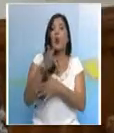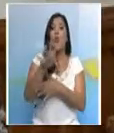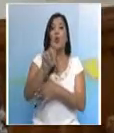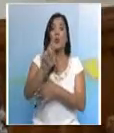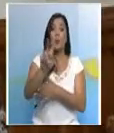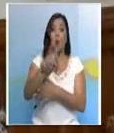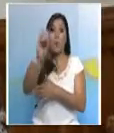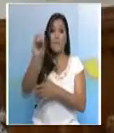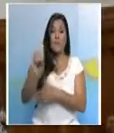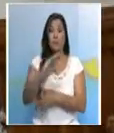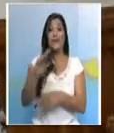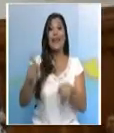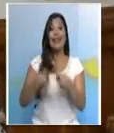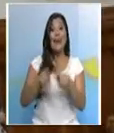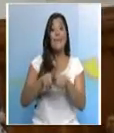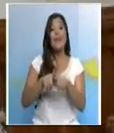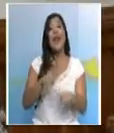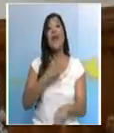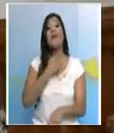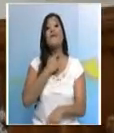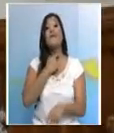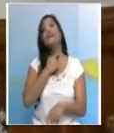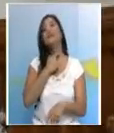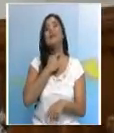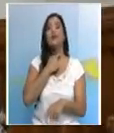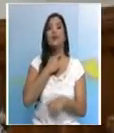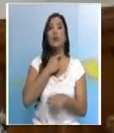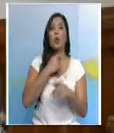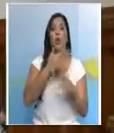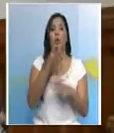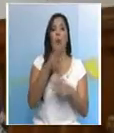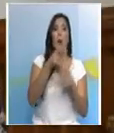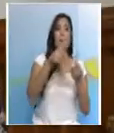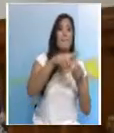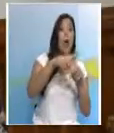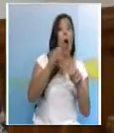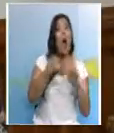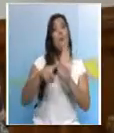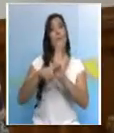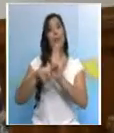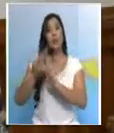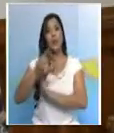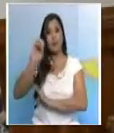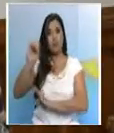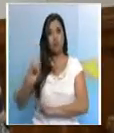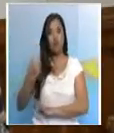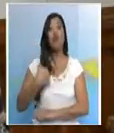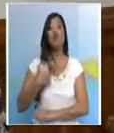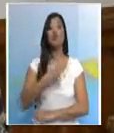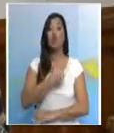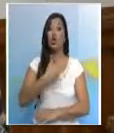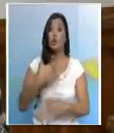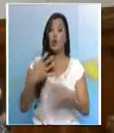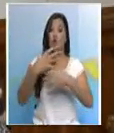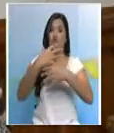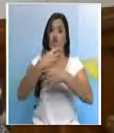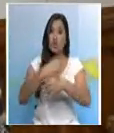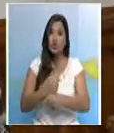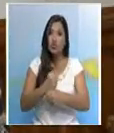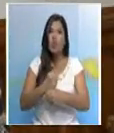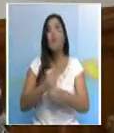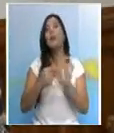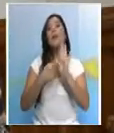4,2%, además la inflación se situaría en el más o menos 3%. Nosotros hemos preparado una nota en donde se resumen estas